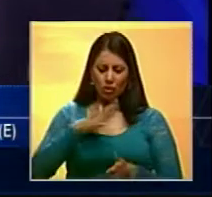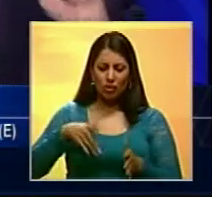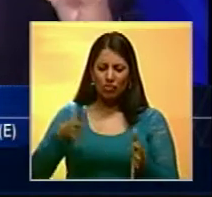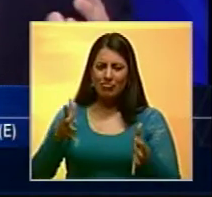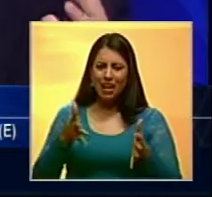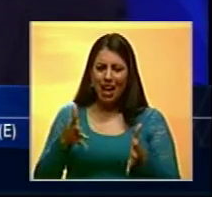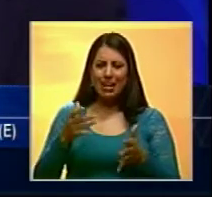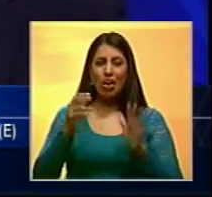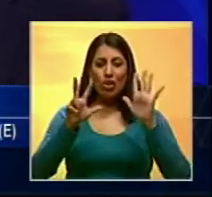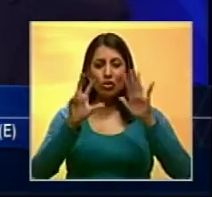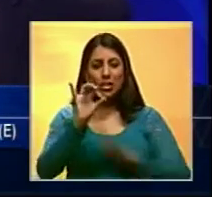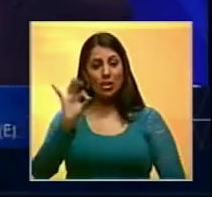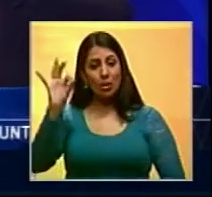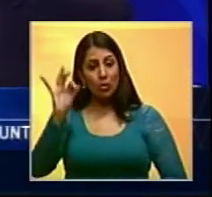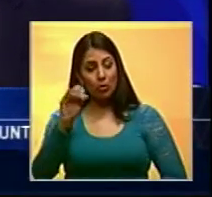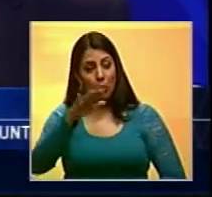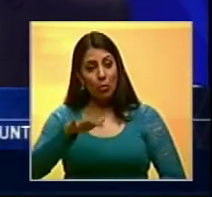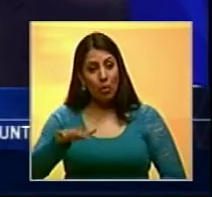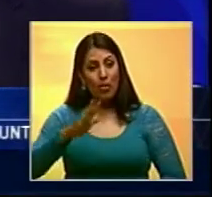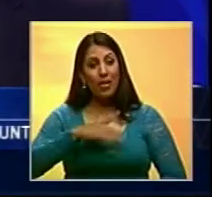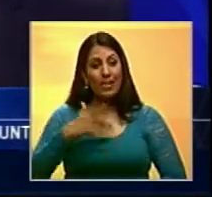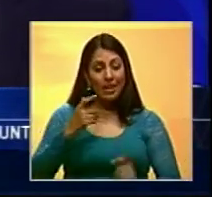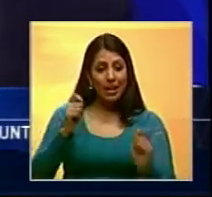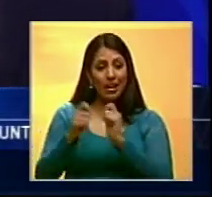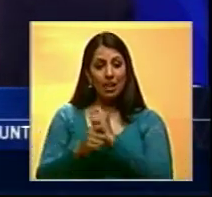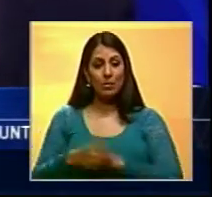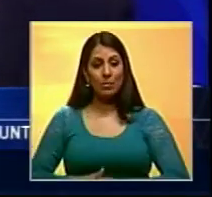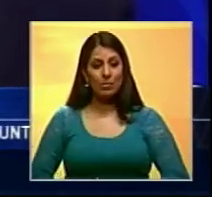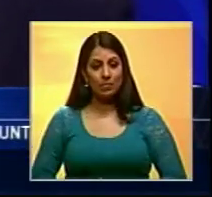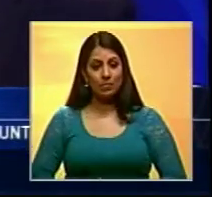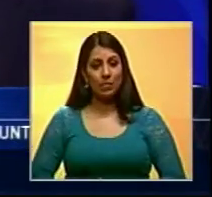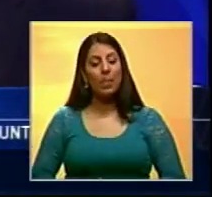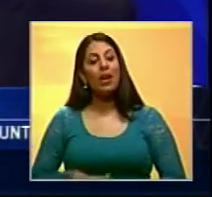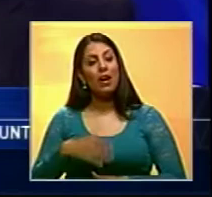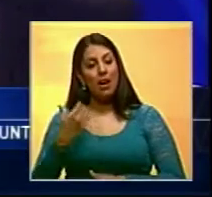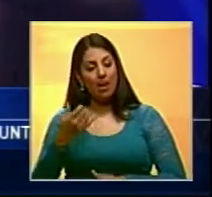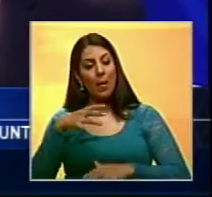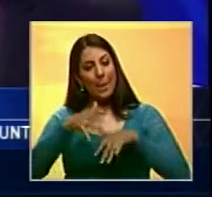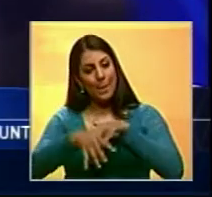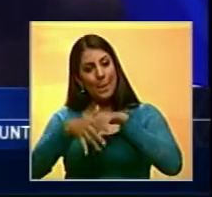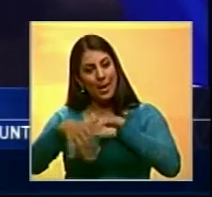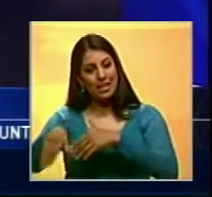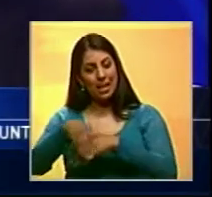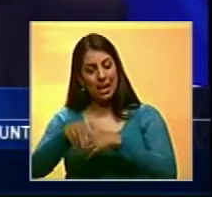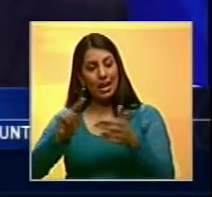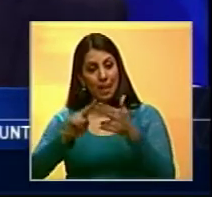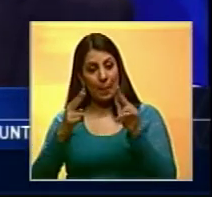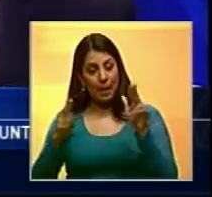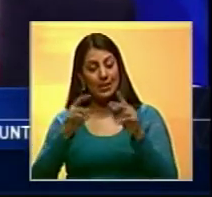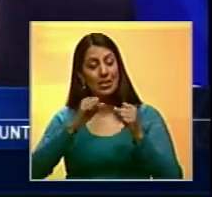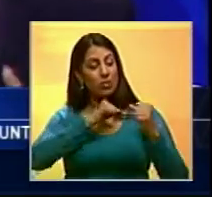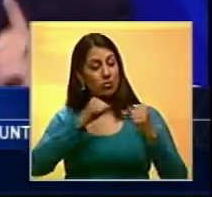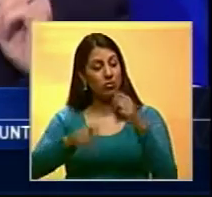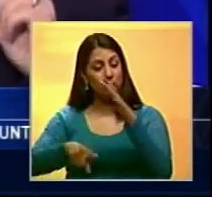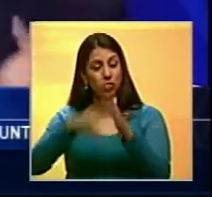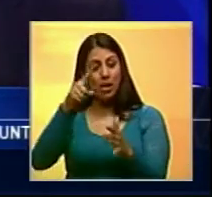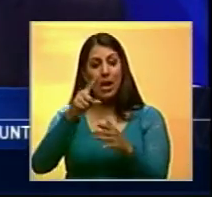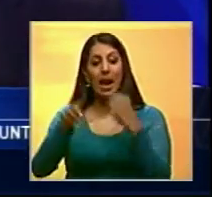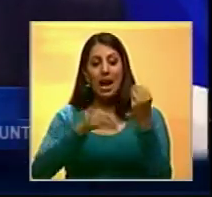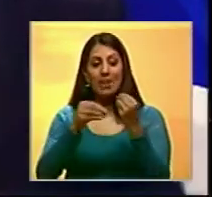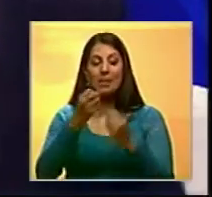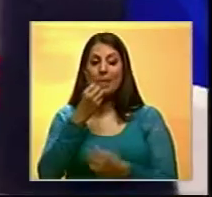que tenemos el 80% de la población queriendo cambio. Enfatizó que la movilización en la calle pacífica y contundente